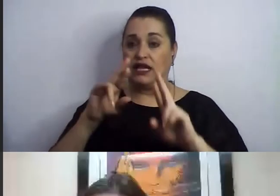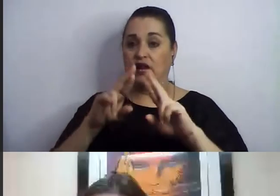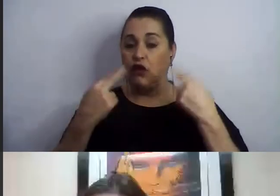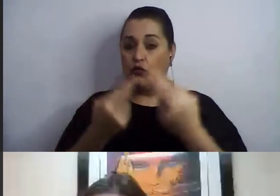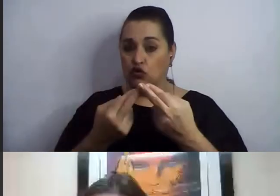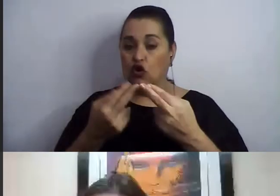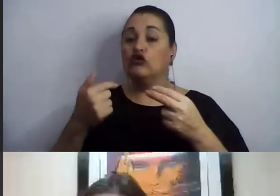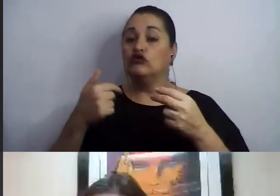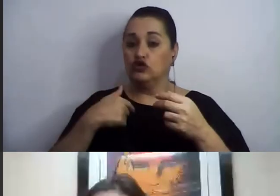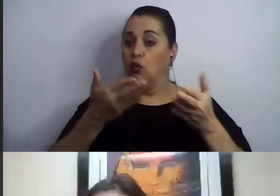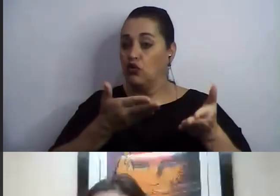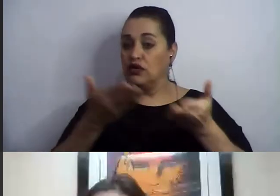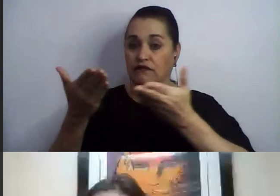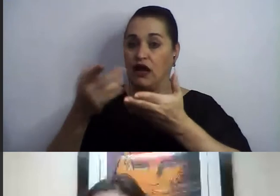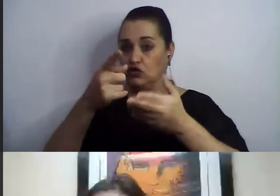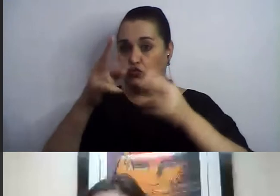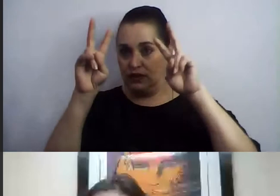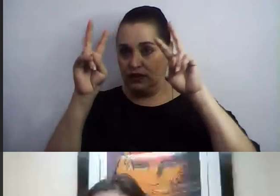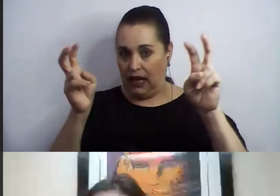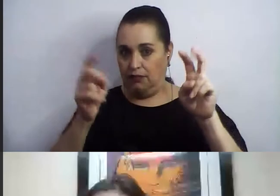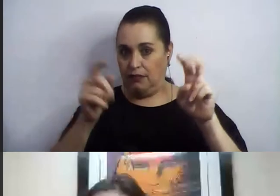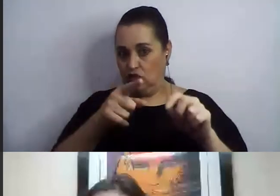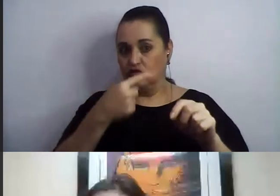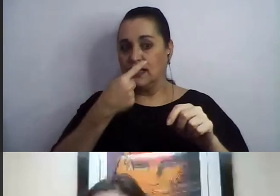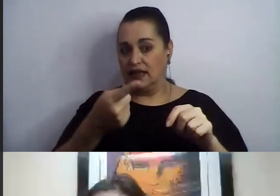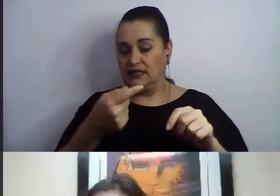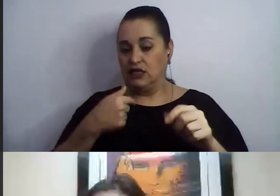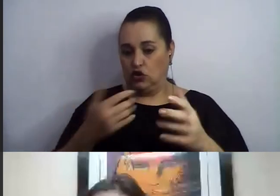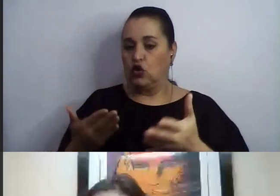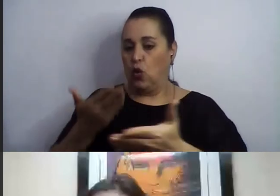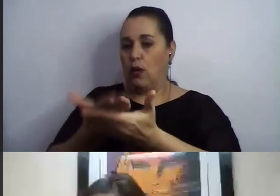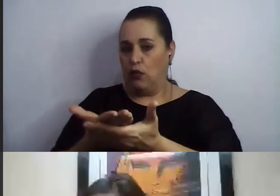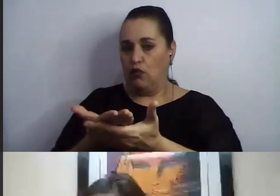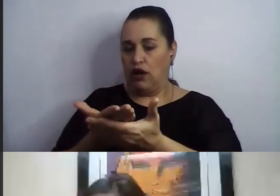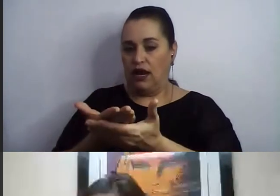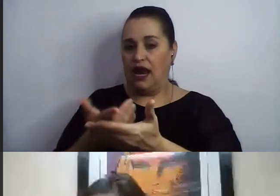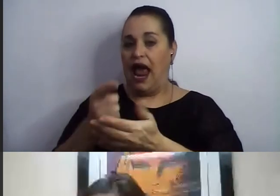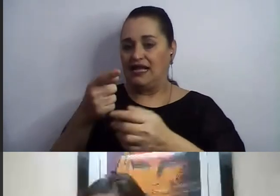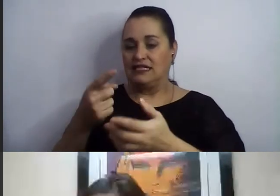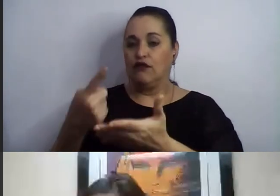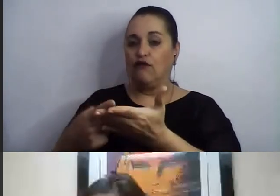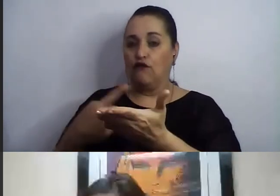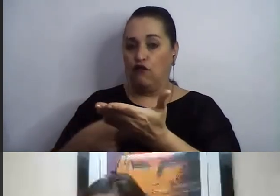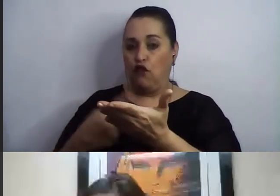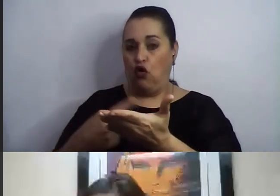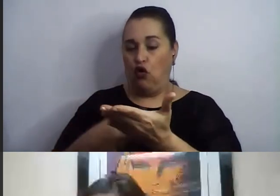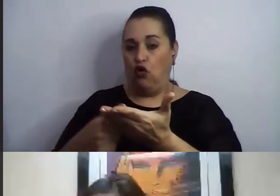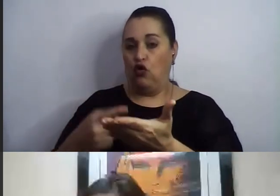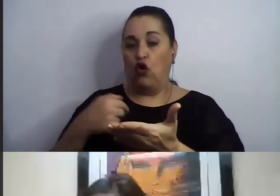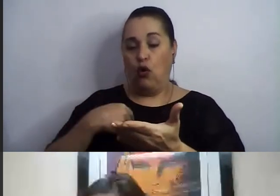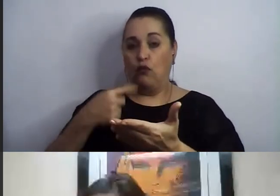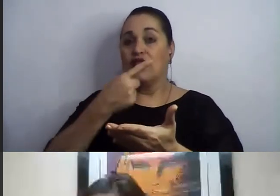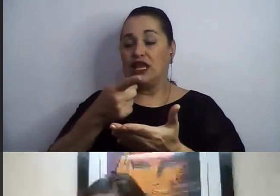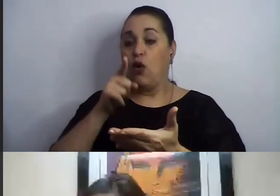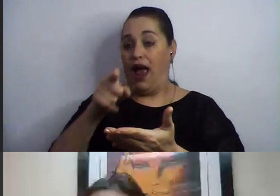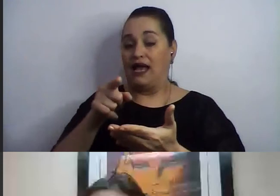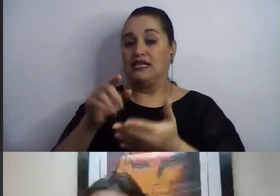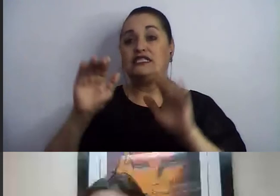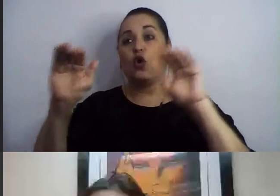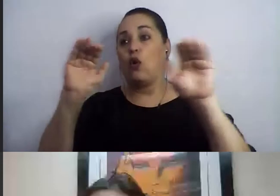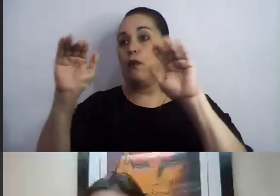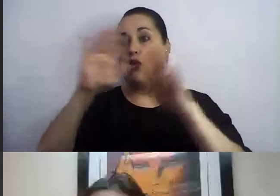y voy a llevar su tema este tema que usted está mencionando a ese foro porque como le digo ahí se convocan a